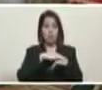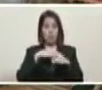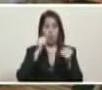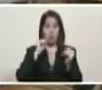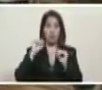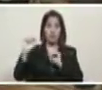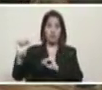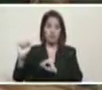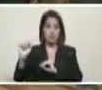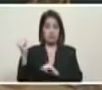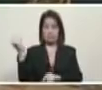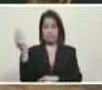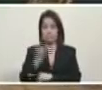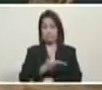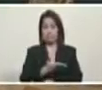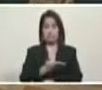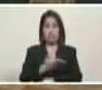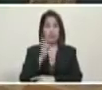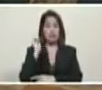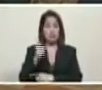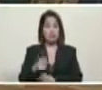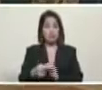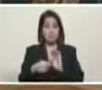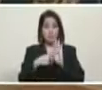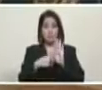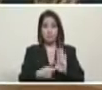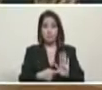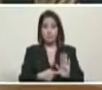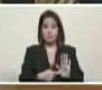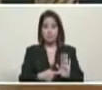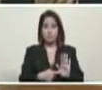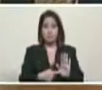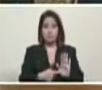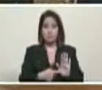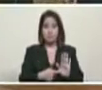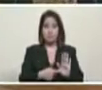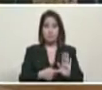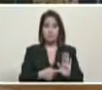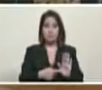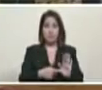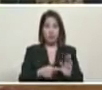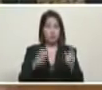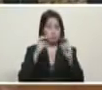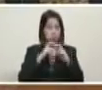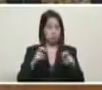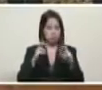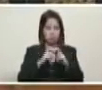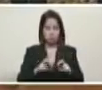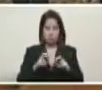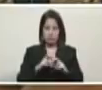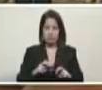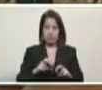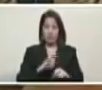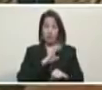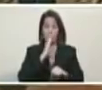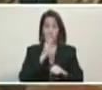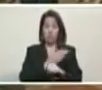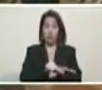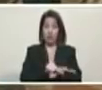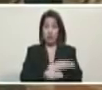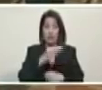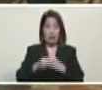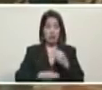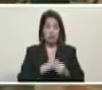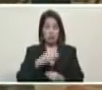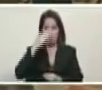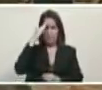Defensa, quienes han destacado que no van a descartar y van a fortalecer todas las acciones militares para